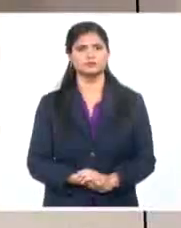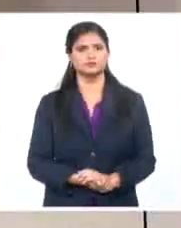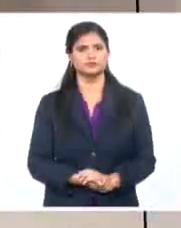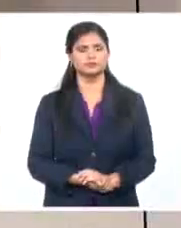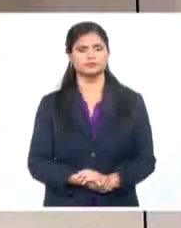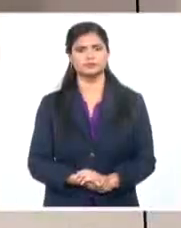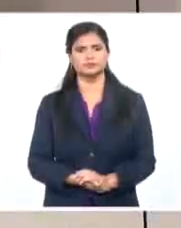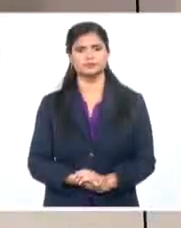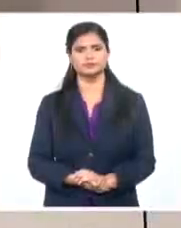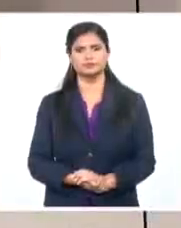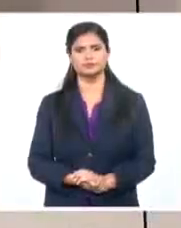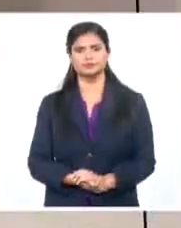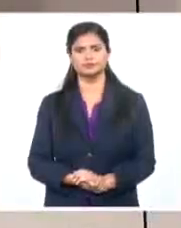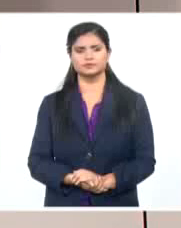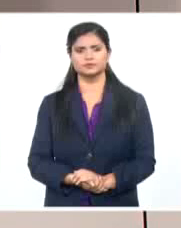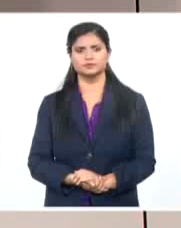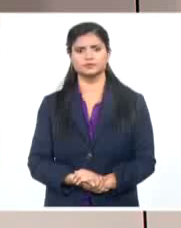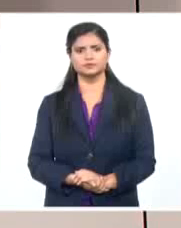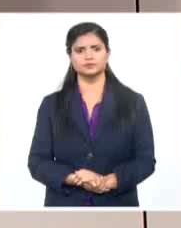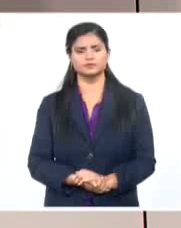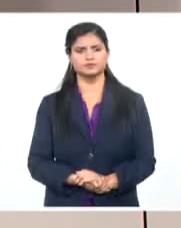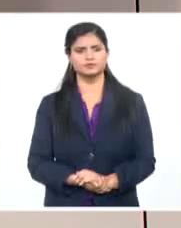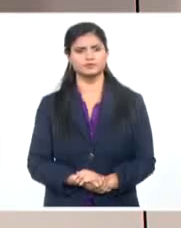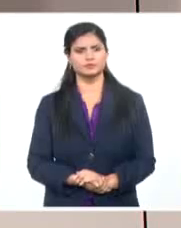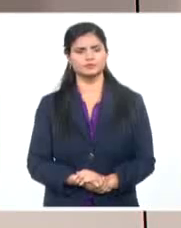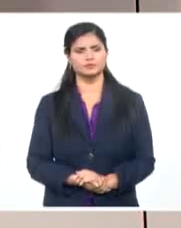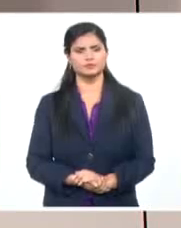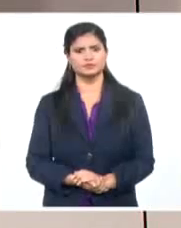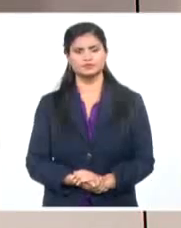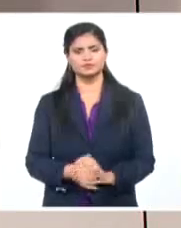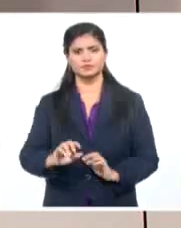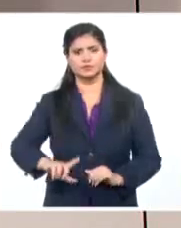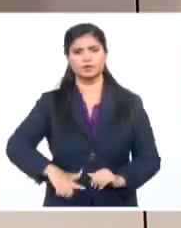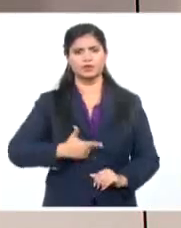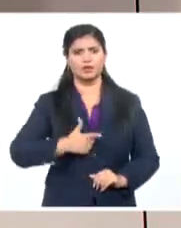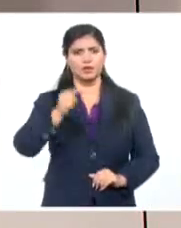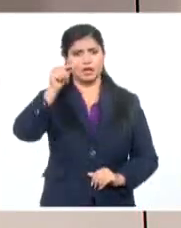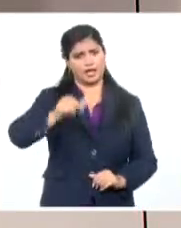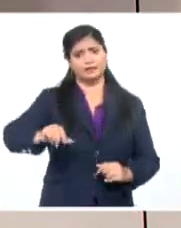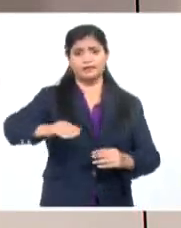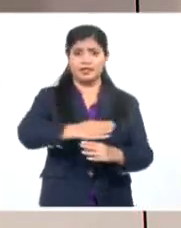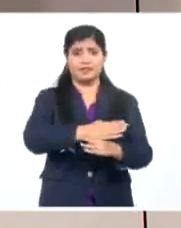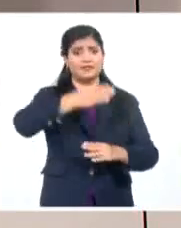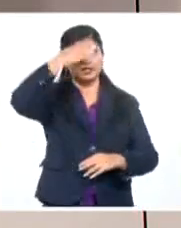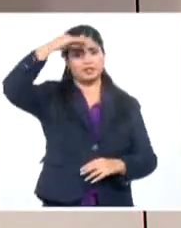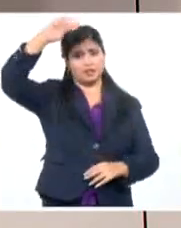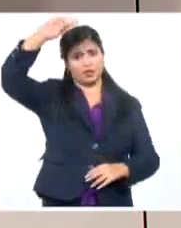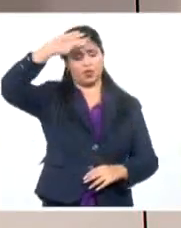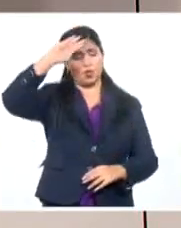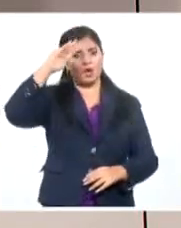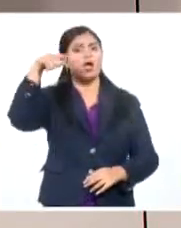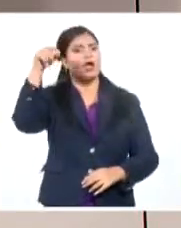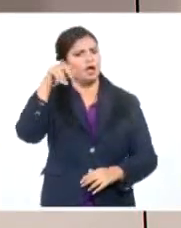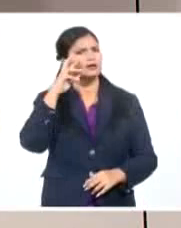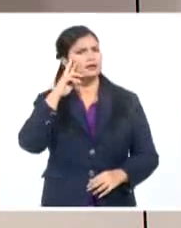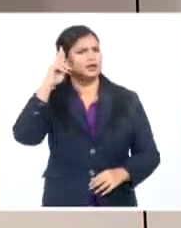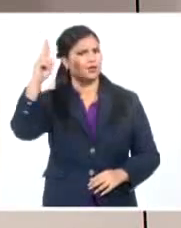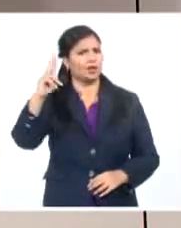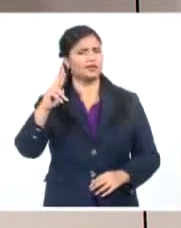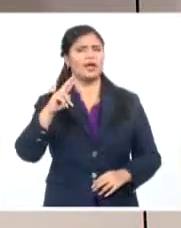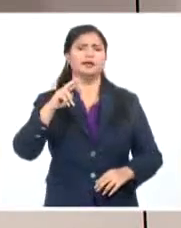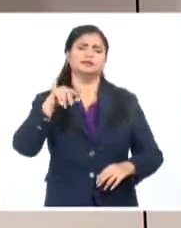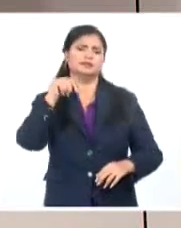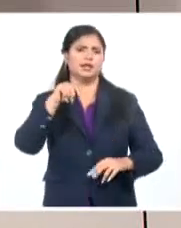artistas e instituciones cubanas recibieron reconocimientos por su colaboración en el récord guinness A la rueda de salsa